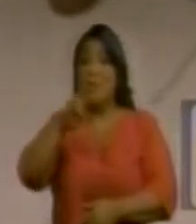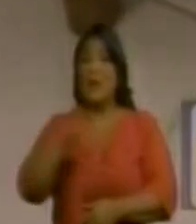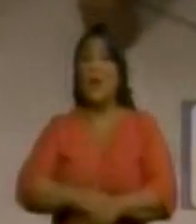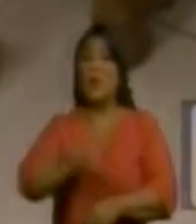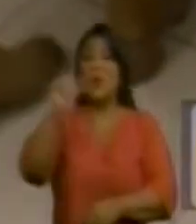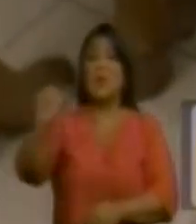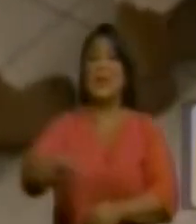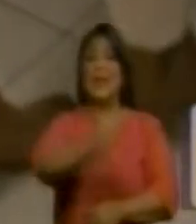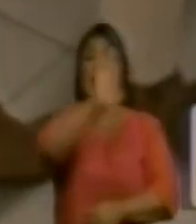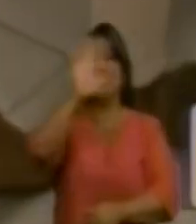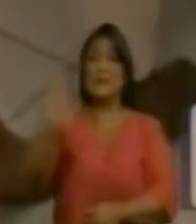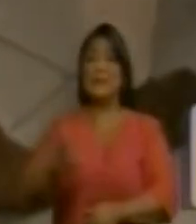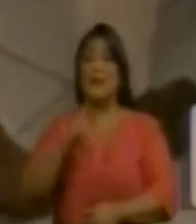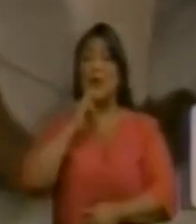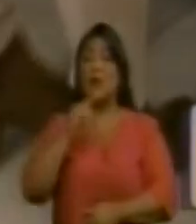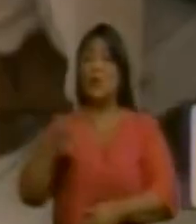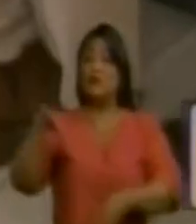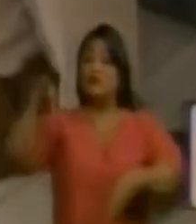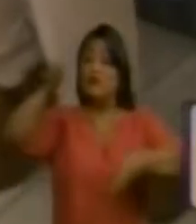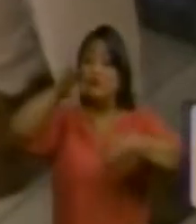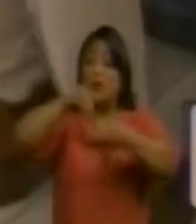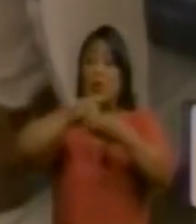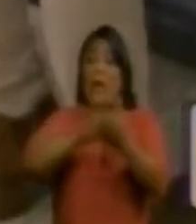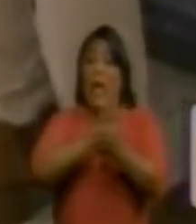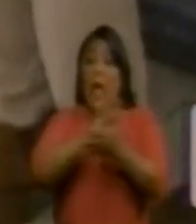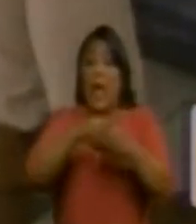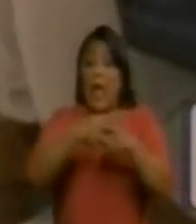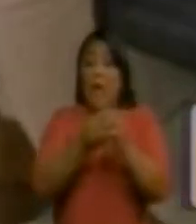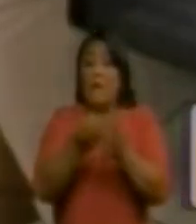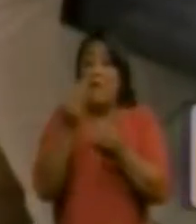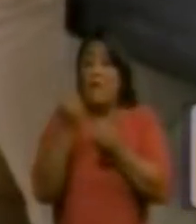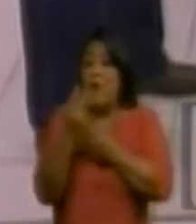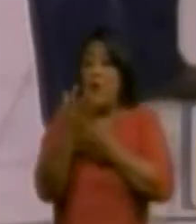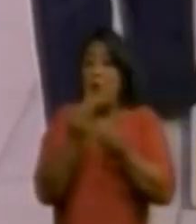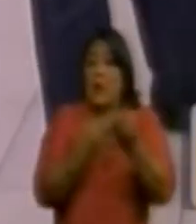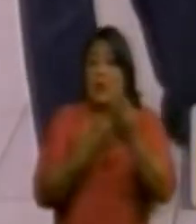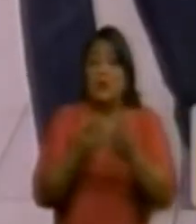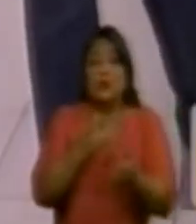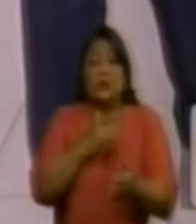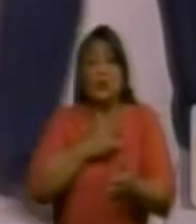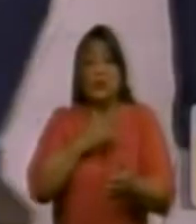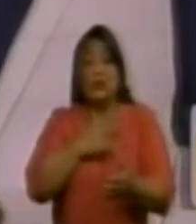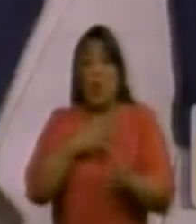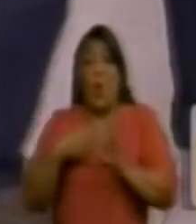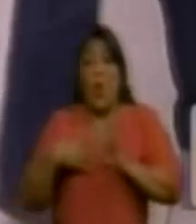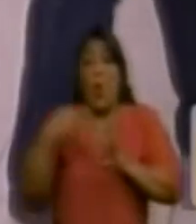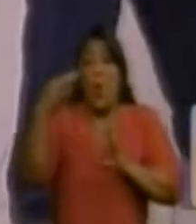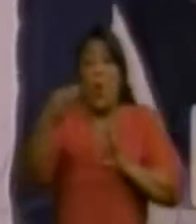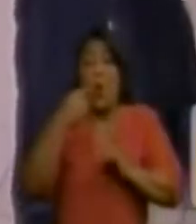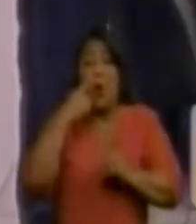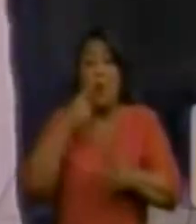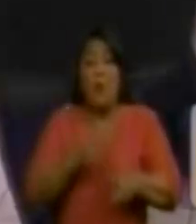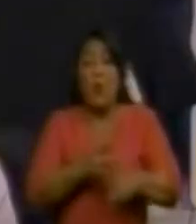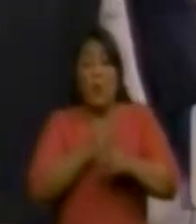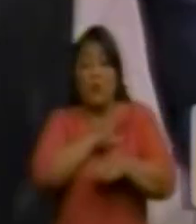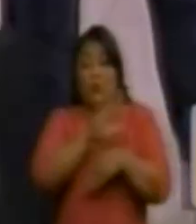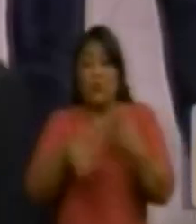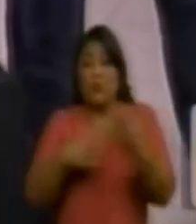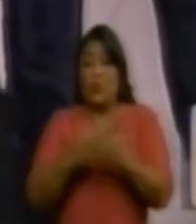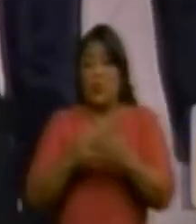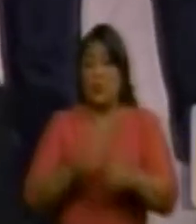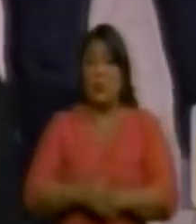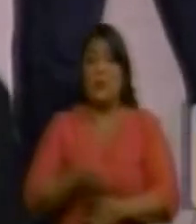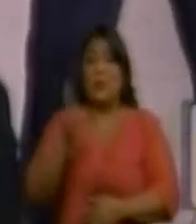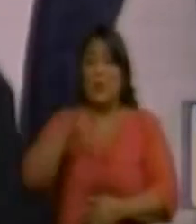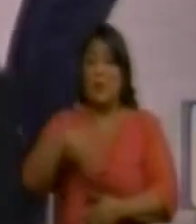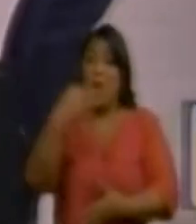gel antibacterial y volantes con información sobre lo que es la enfermedad, síntomas, transmisión y las medidas de prevención. También les